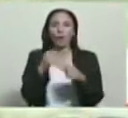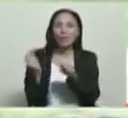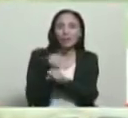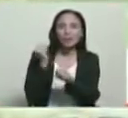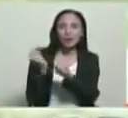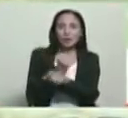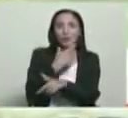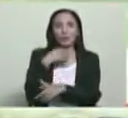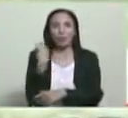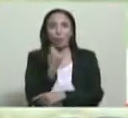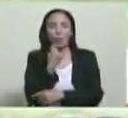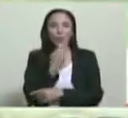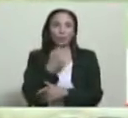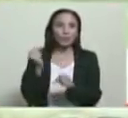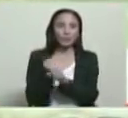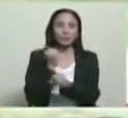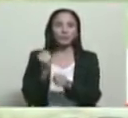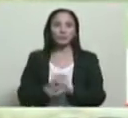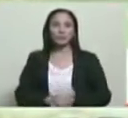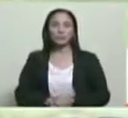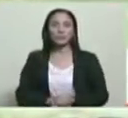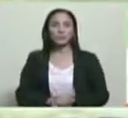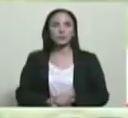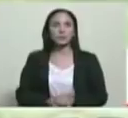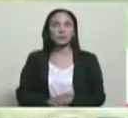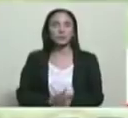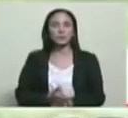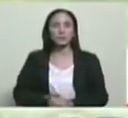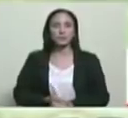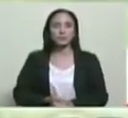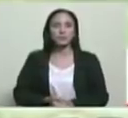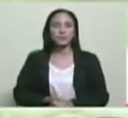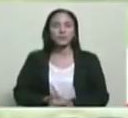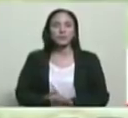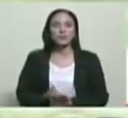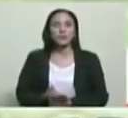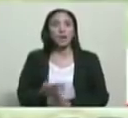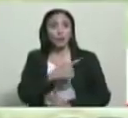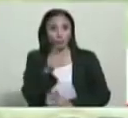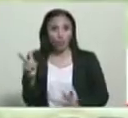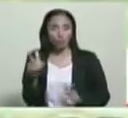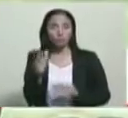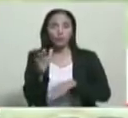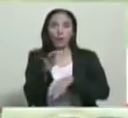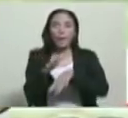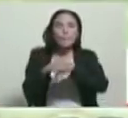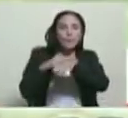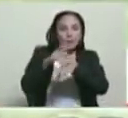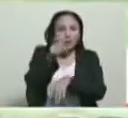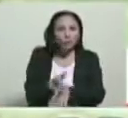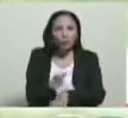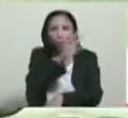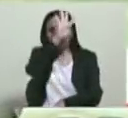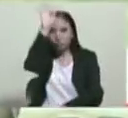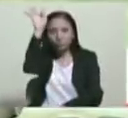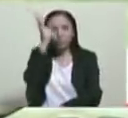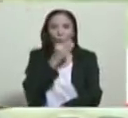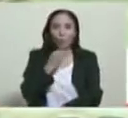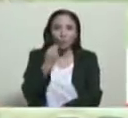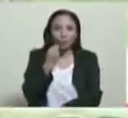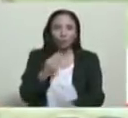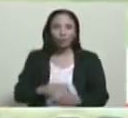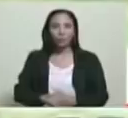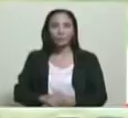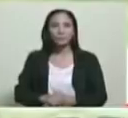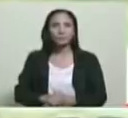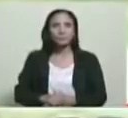juvenil. Chamba juvenil. Yo quisiera que el ministro de la Juventud nos pusiera en situación. ¿Cómo